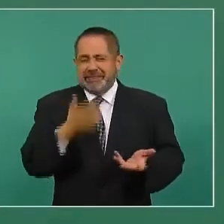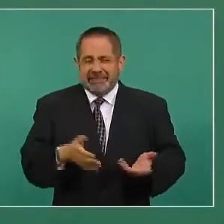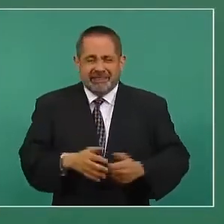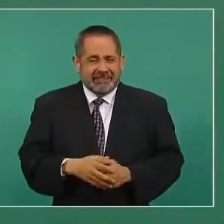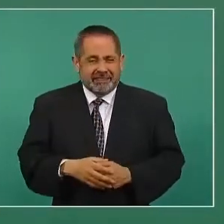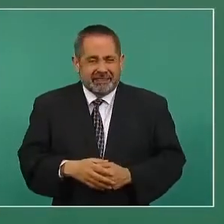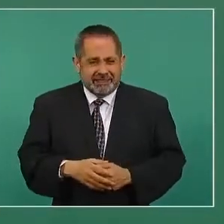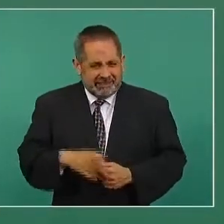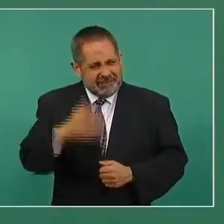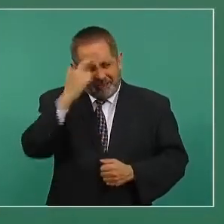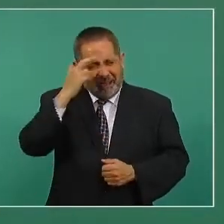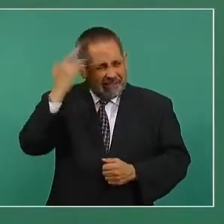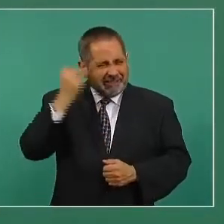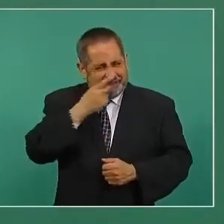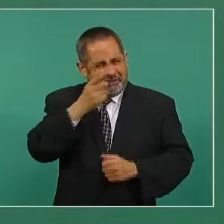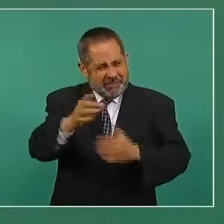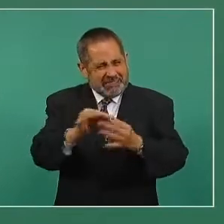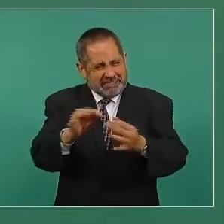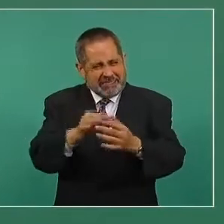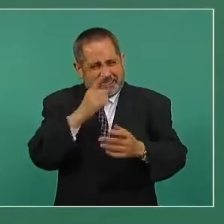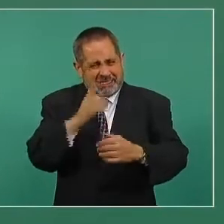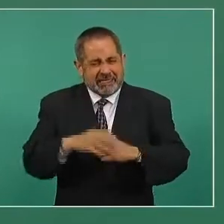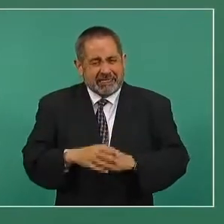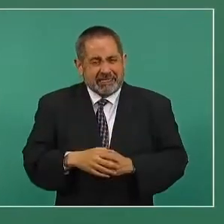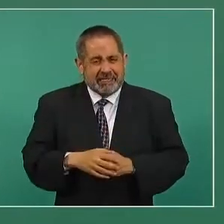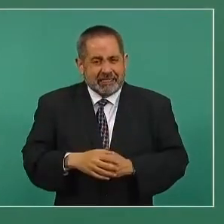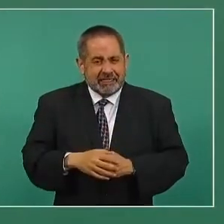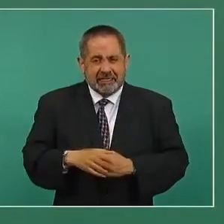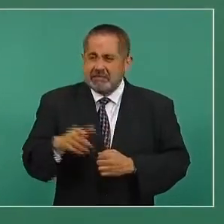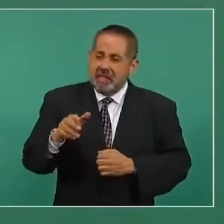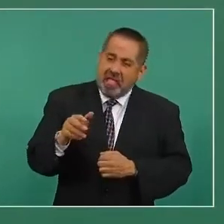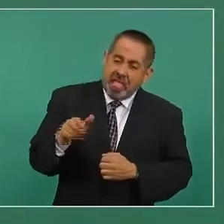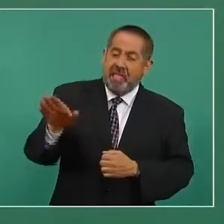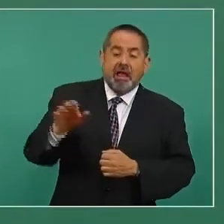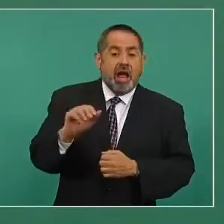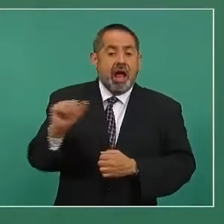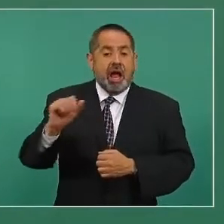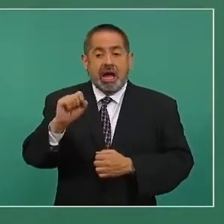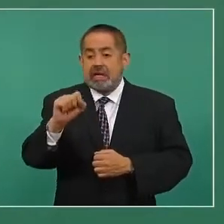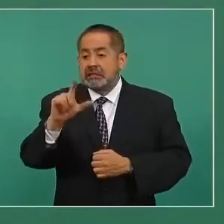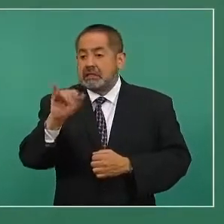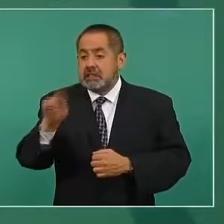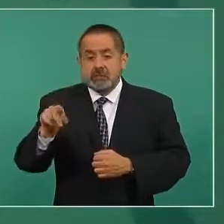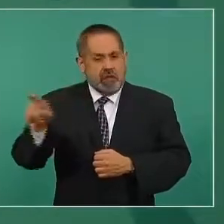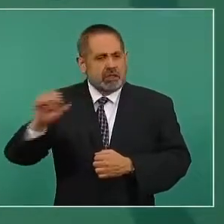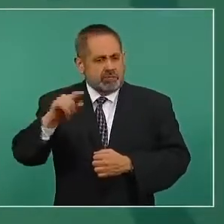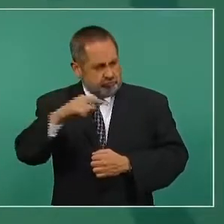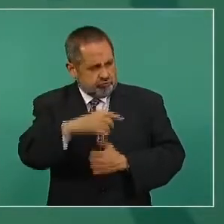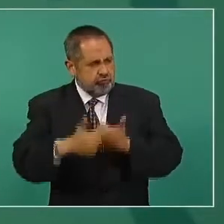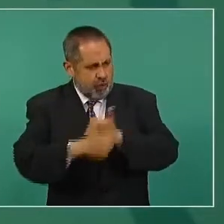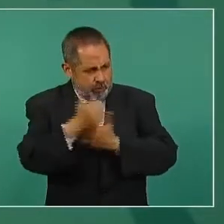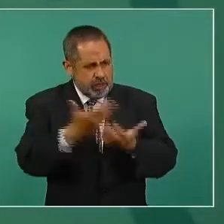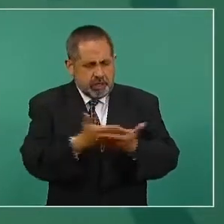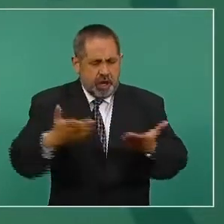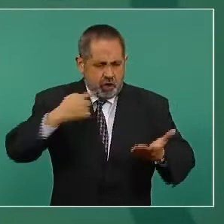Ya una vez comenté aquí que se pillaron a Slim en una licitación,